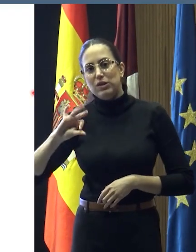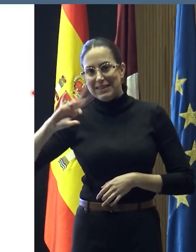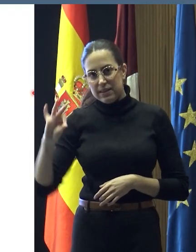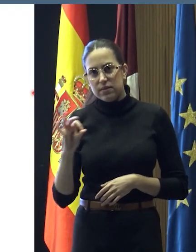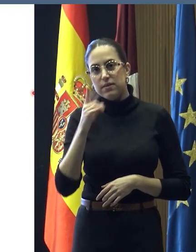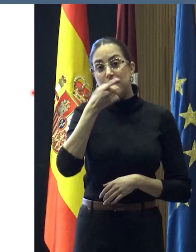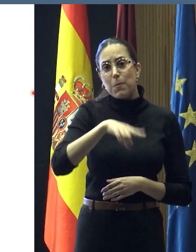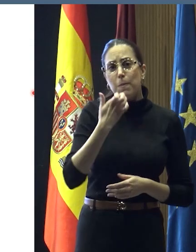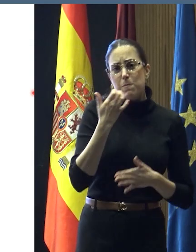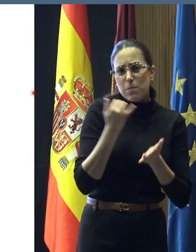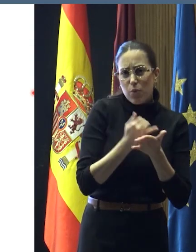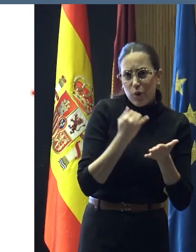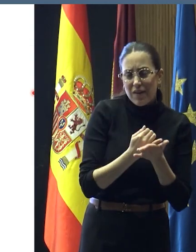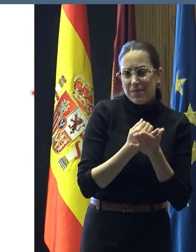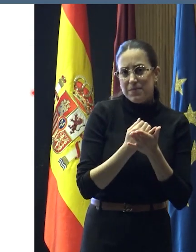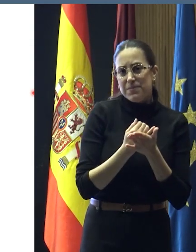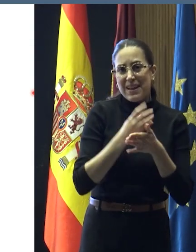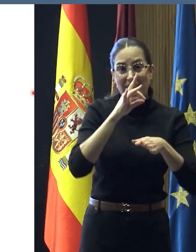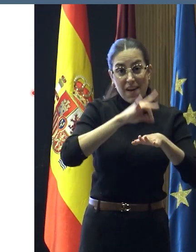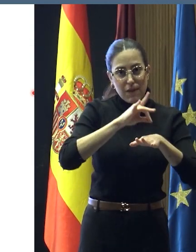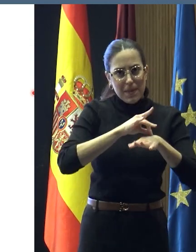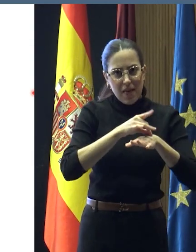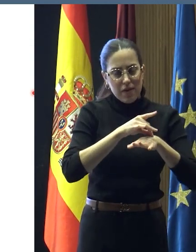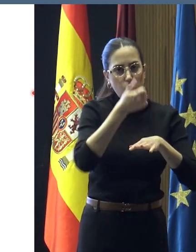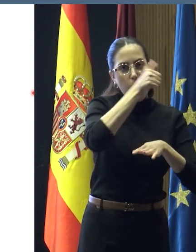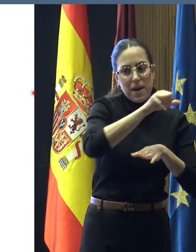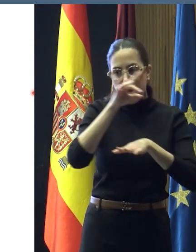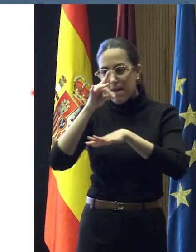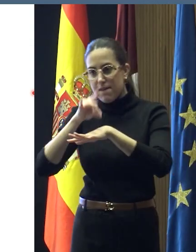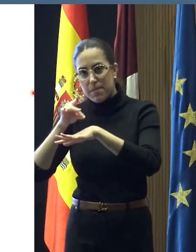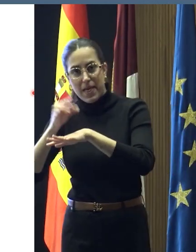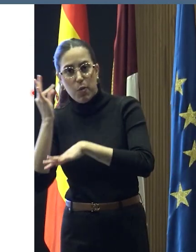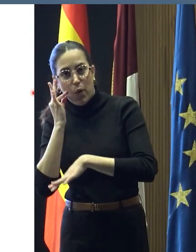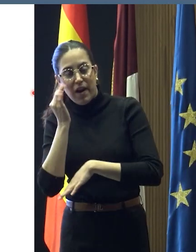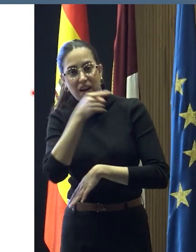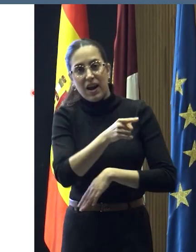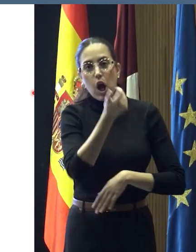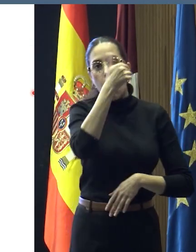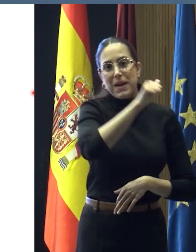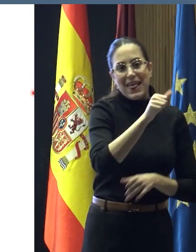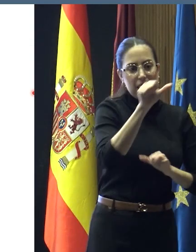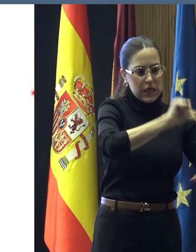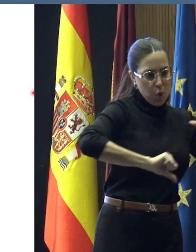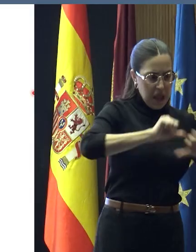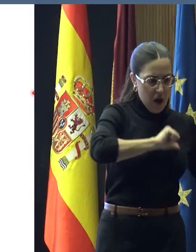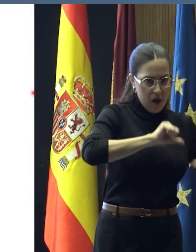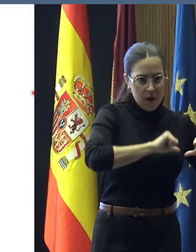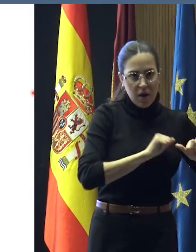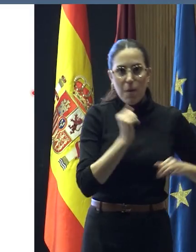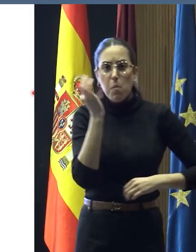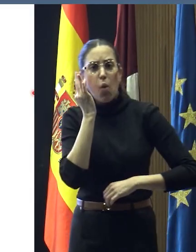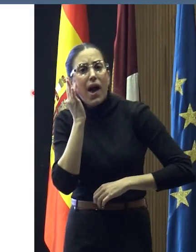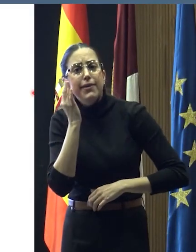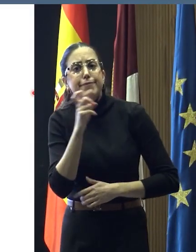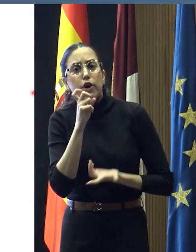comprobado también que con la misma patología a los hombres se les derivaba a cirugía, mientras que a la mujer se